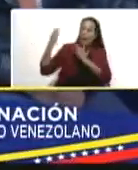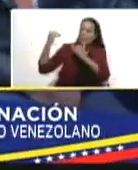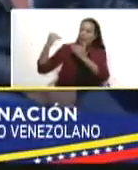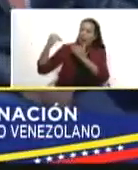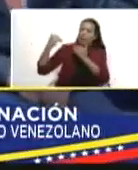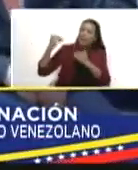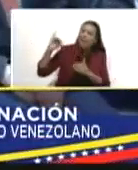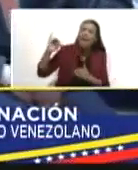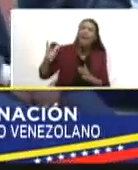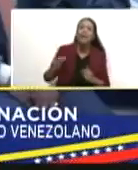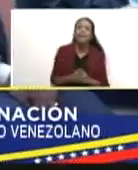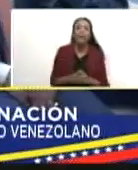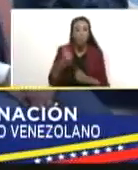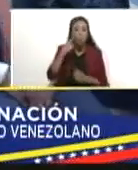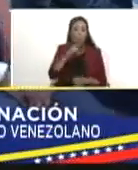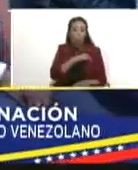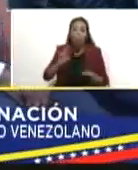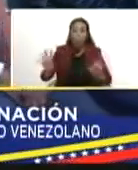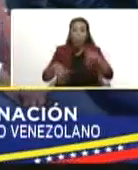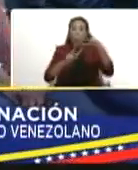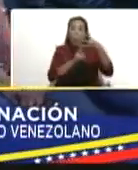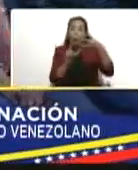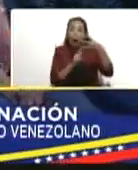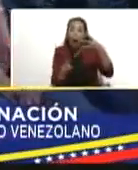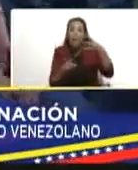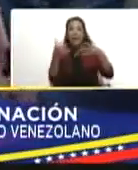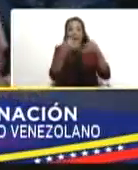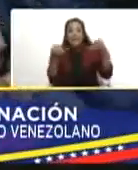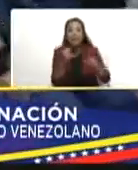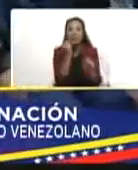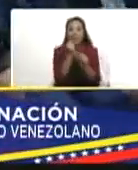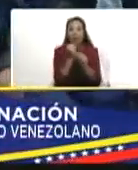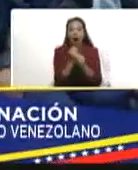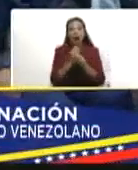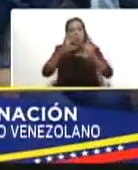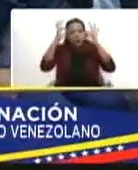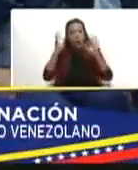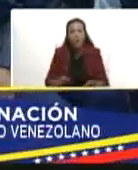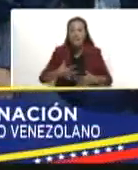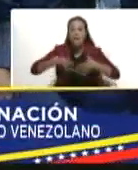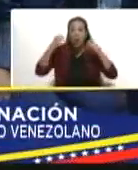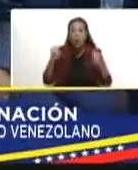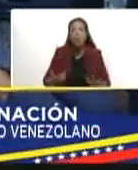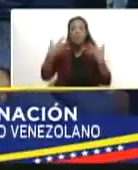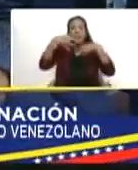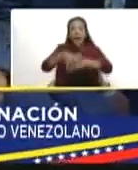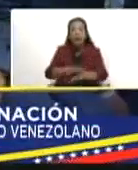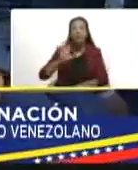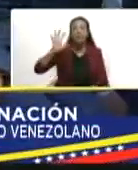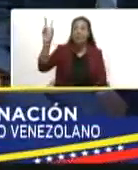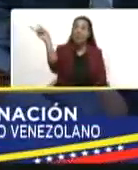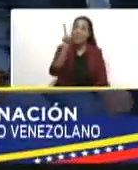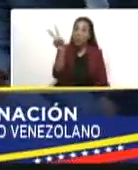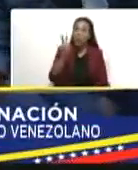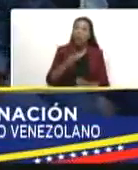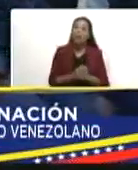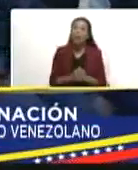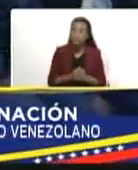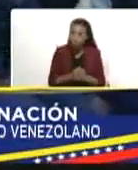Esperanza nuestra cuarta línea de trabajo consistió en consolidar la seguridad integral de la